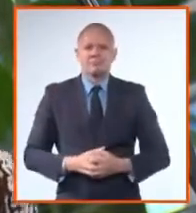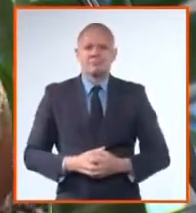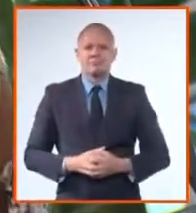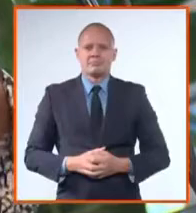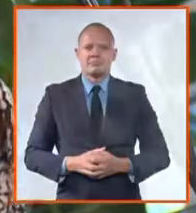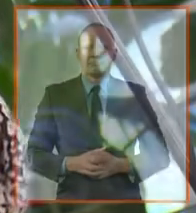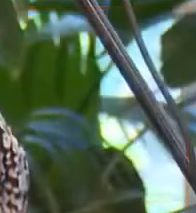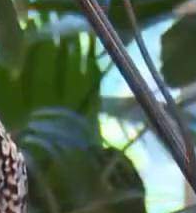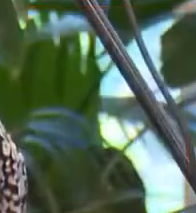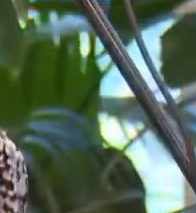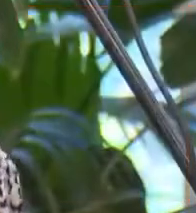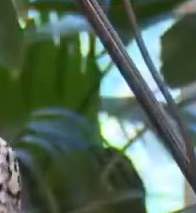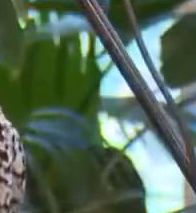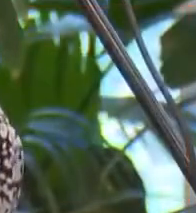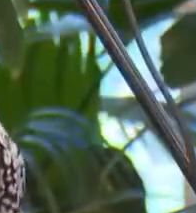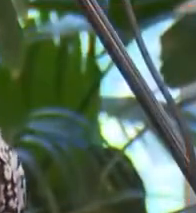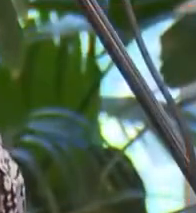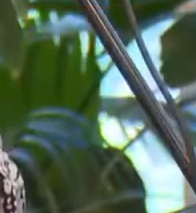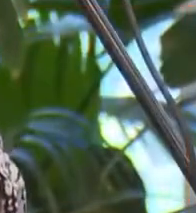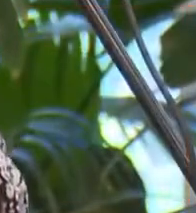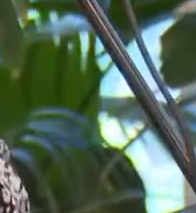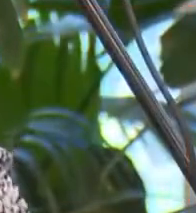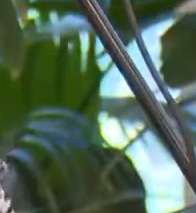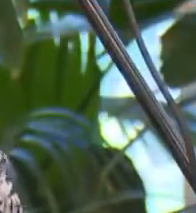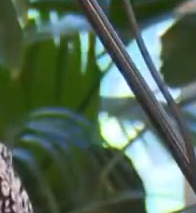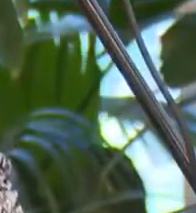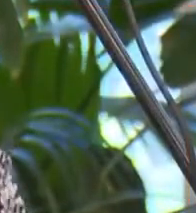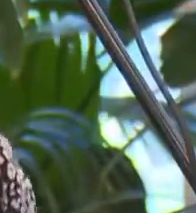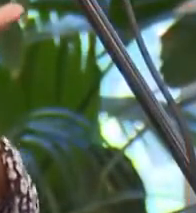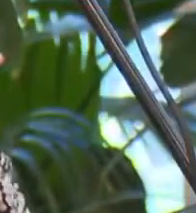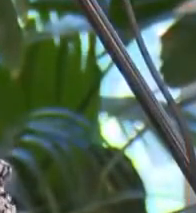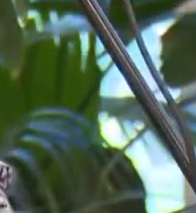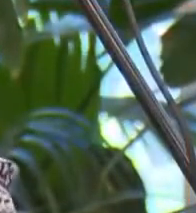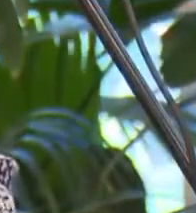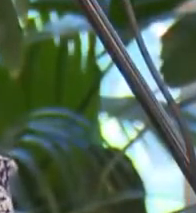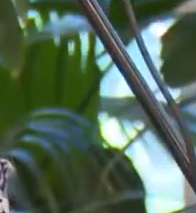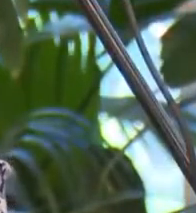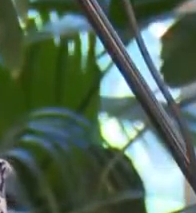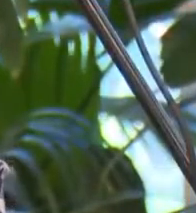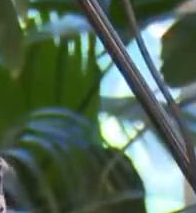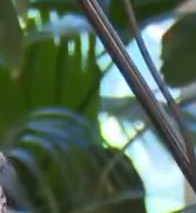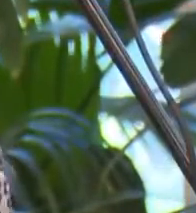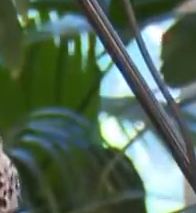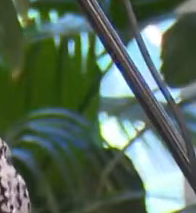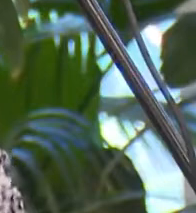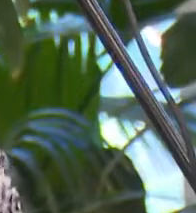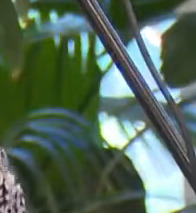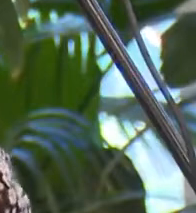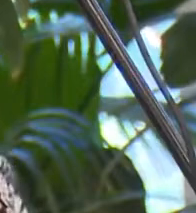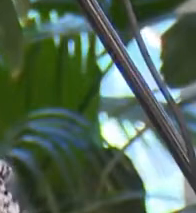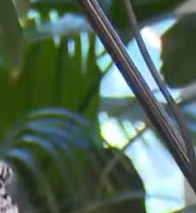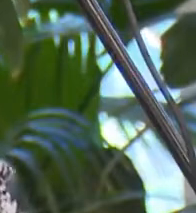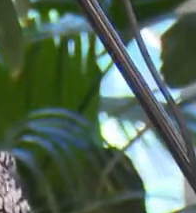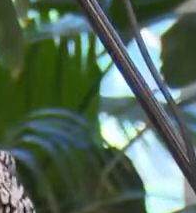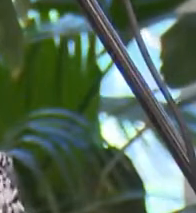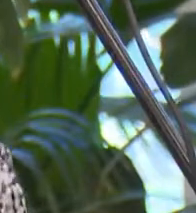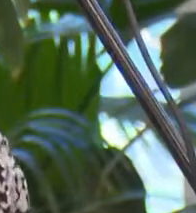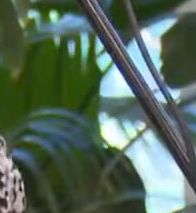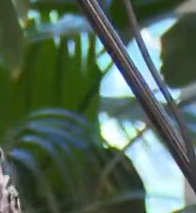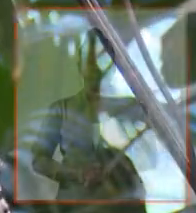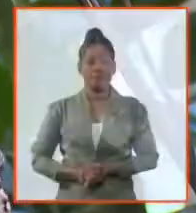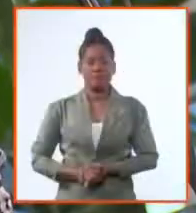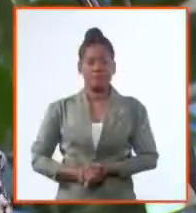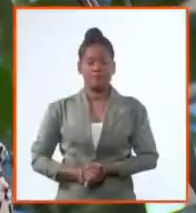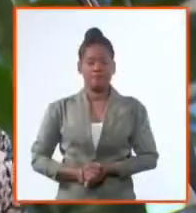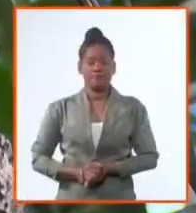tomar decisiones integradas y efectivas. Y esto fue lo que permitió que los productos se